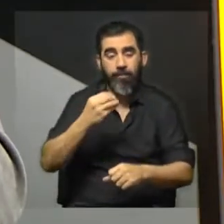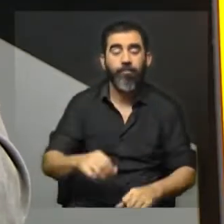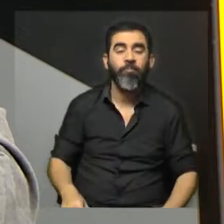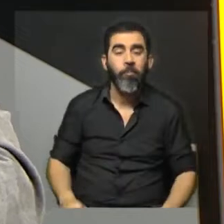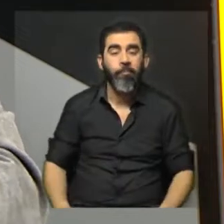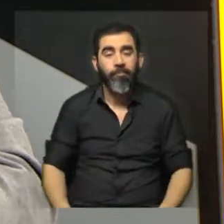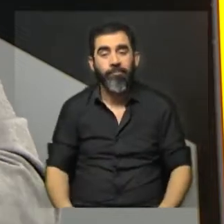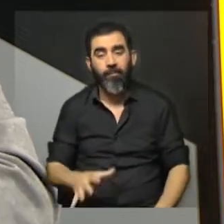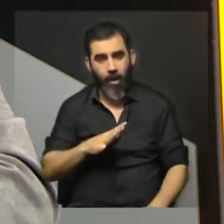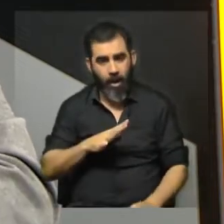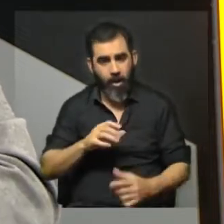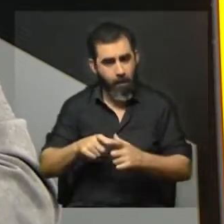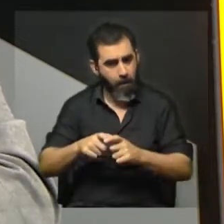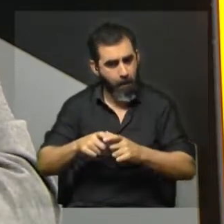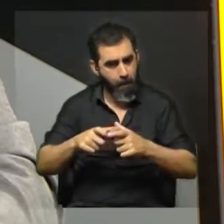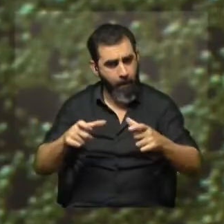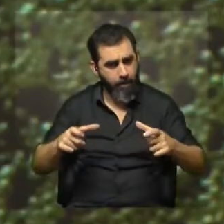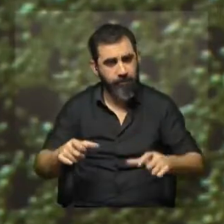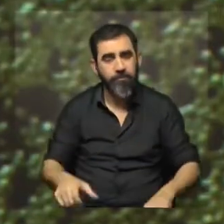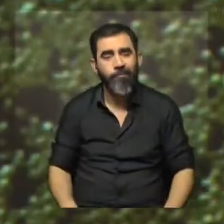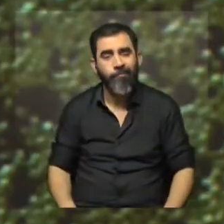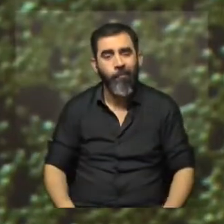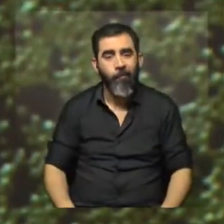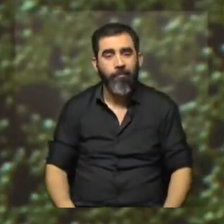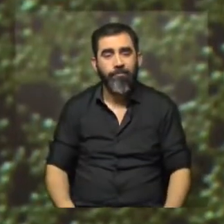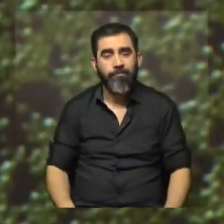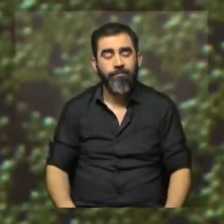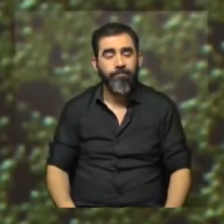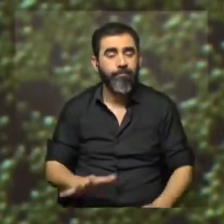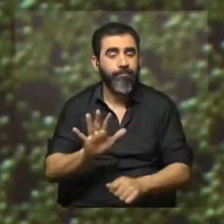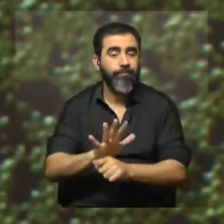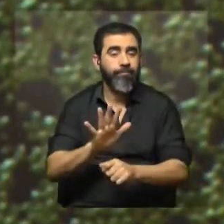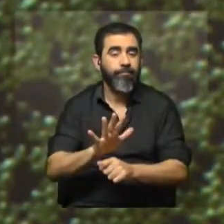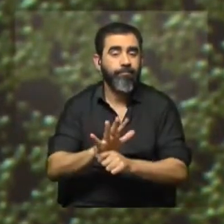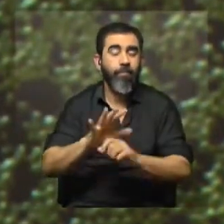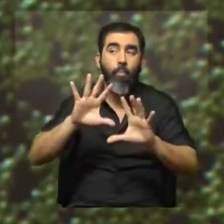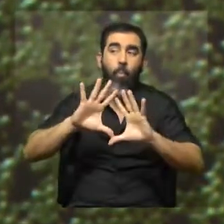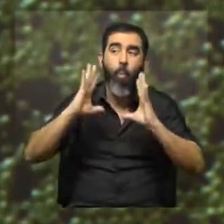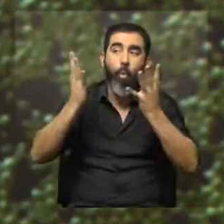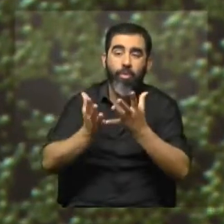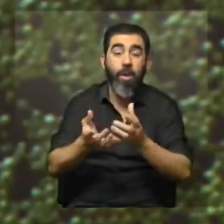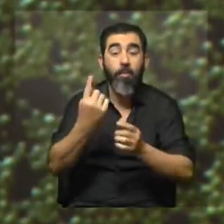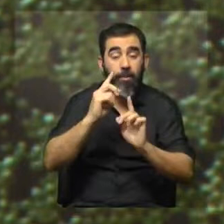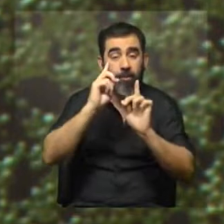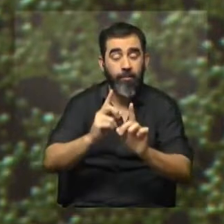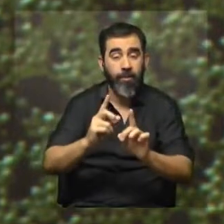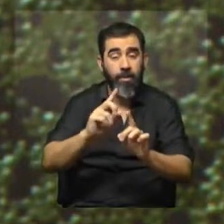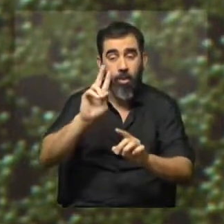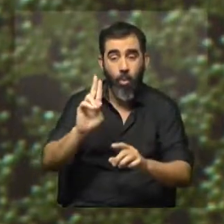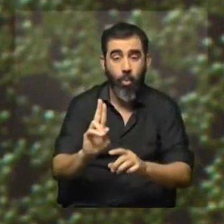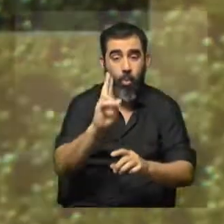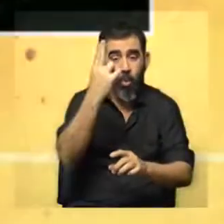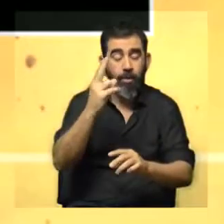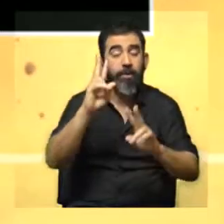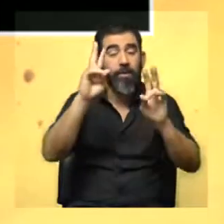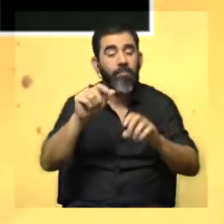comerciales. Hay una movida creciente. Sí, hay como si fuera un boom mundial, pero también se ve reflejado en nacional. Lo que